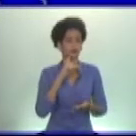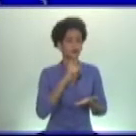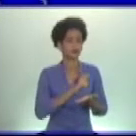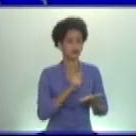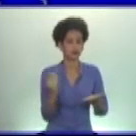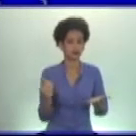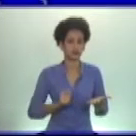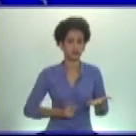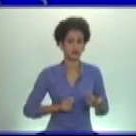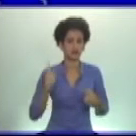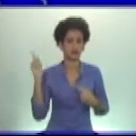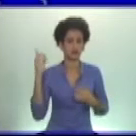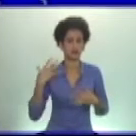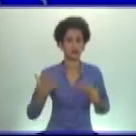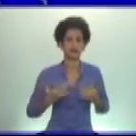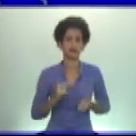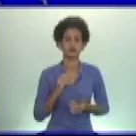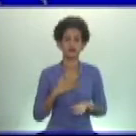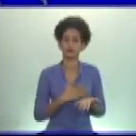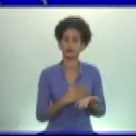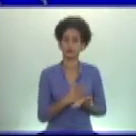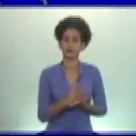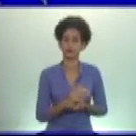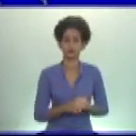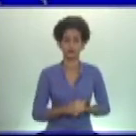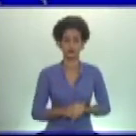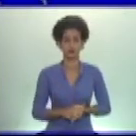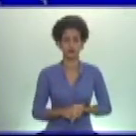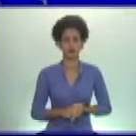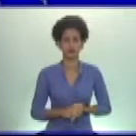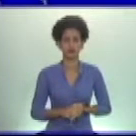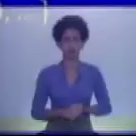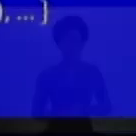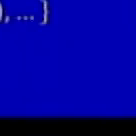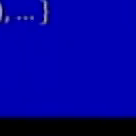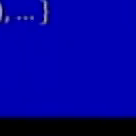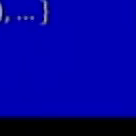inciso para continuar el ejercicio.